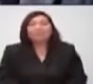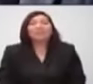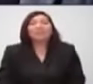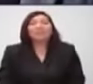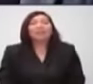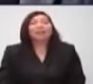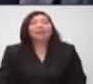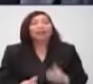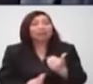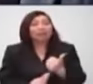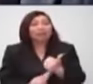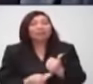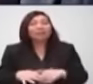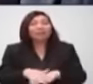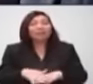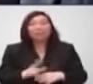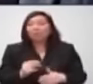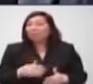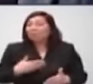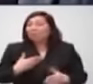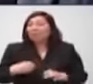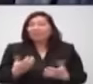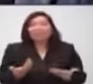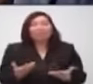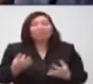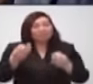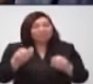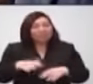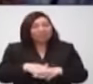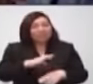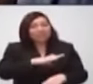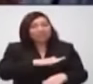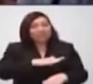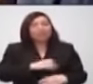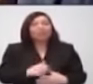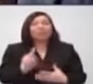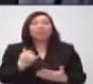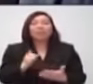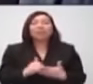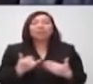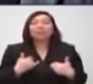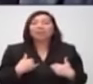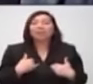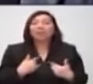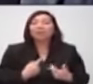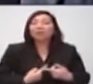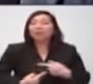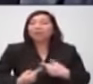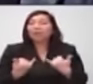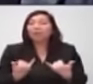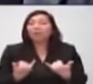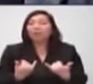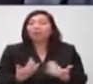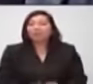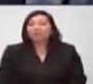que regidores que han estado en esa gestión no hayan podido realizar una verdadera fiscalización. Y es por eso que vemos algunos revocados que ahora se